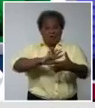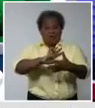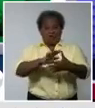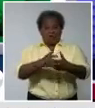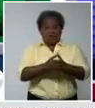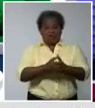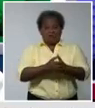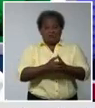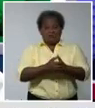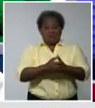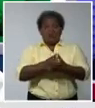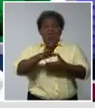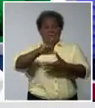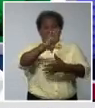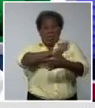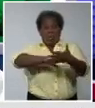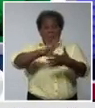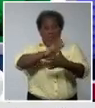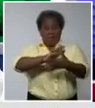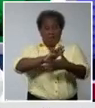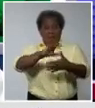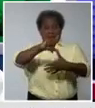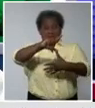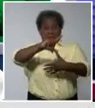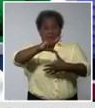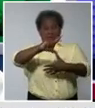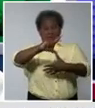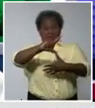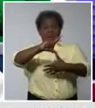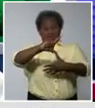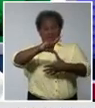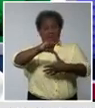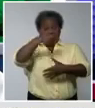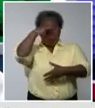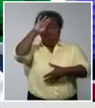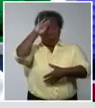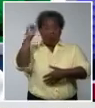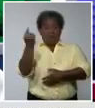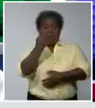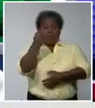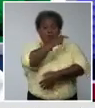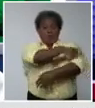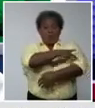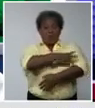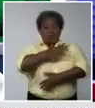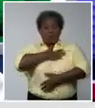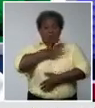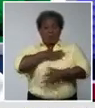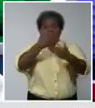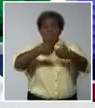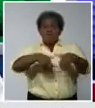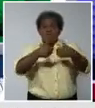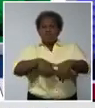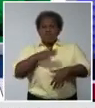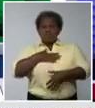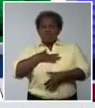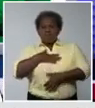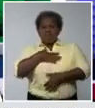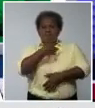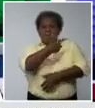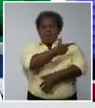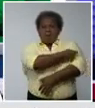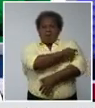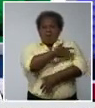de América Latina, de América Latina, que ha sido capaz de producir su propia vacuna, ya en fase